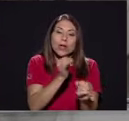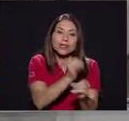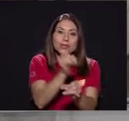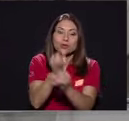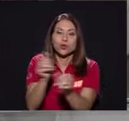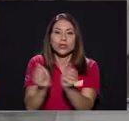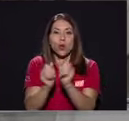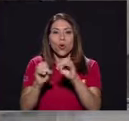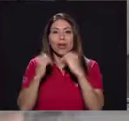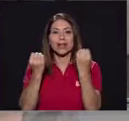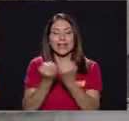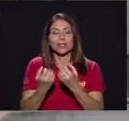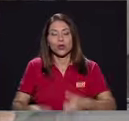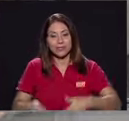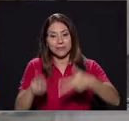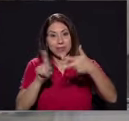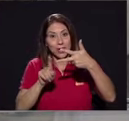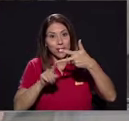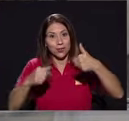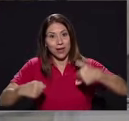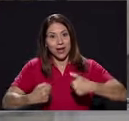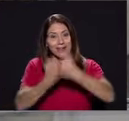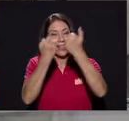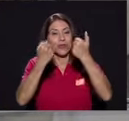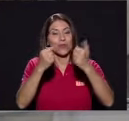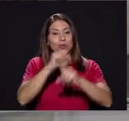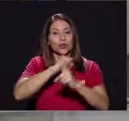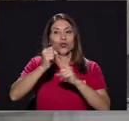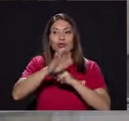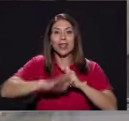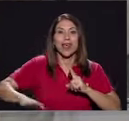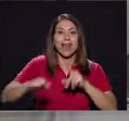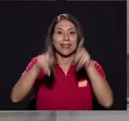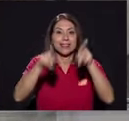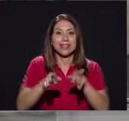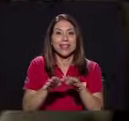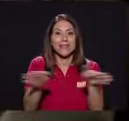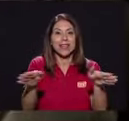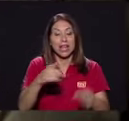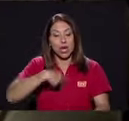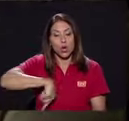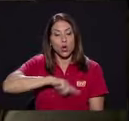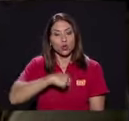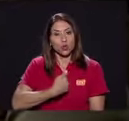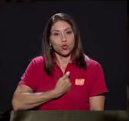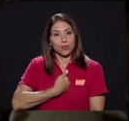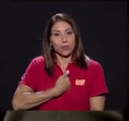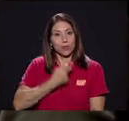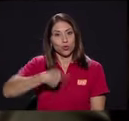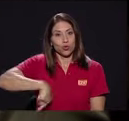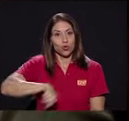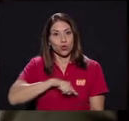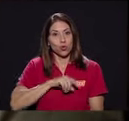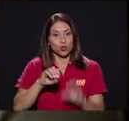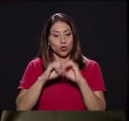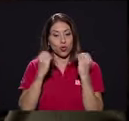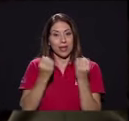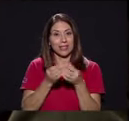con organizaciones. Y el otro gran reto desde sociedad civil es también nosotros mismos, nosotros en las